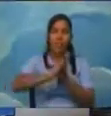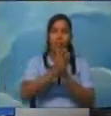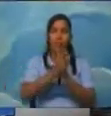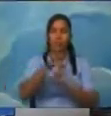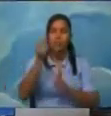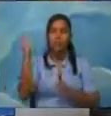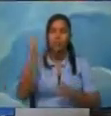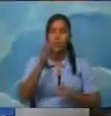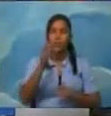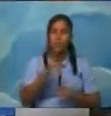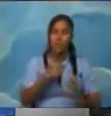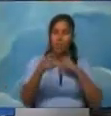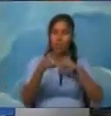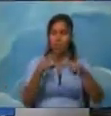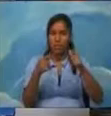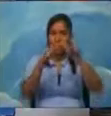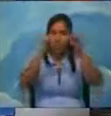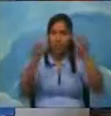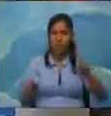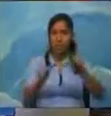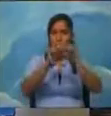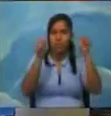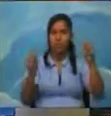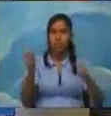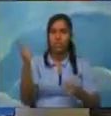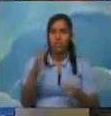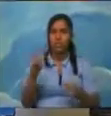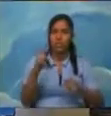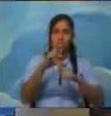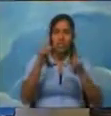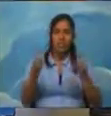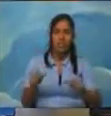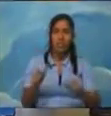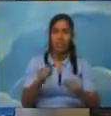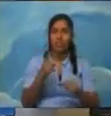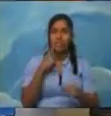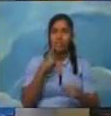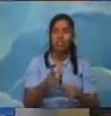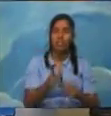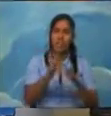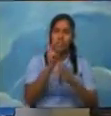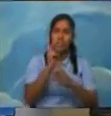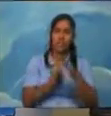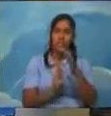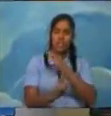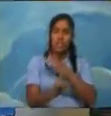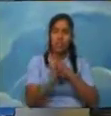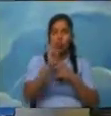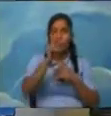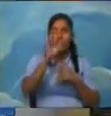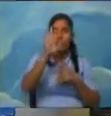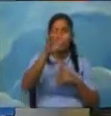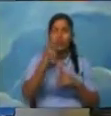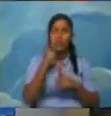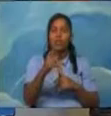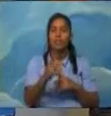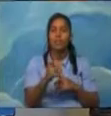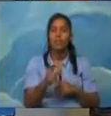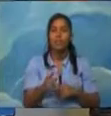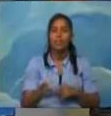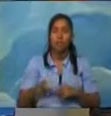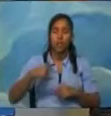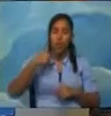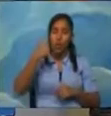vengan a vender muñequitos, cuando le vengan a vender idolatría. Mira cómo dice el versículo 25, dígalo conmigo,